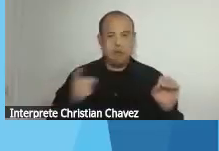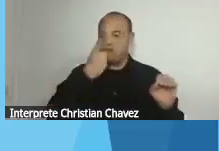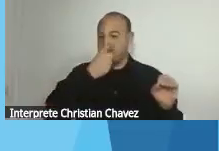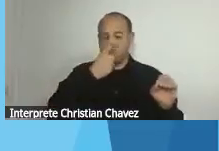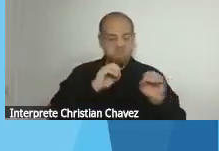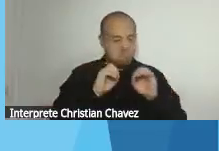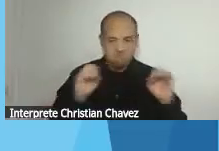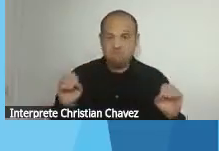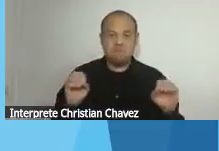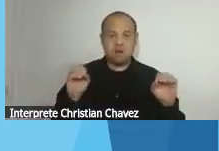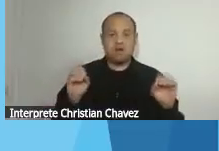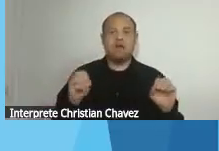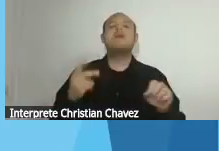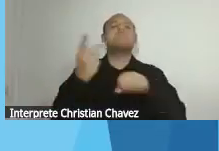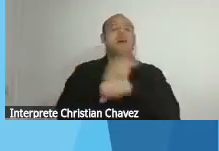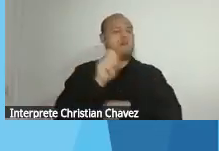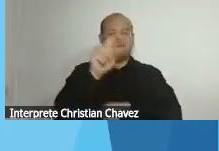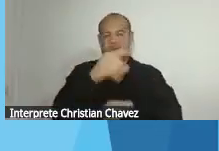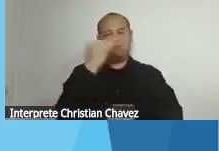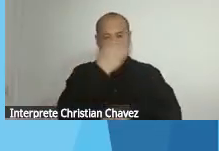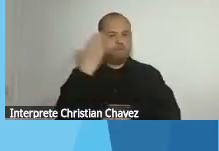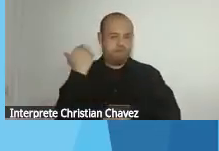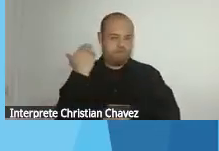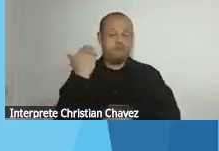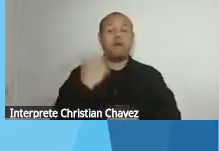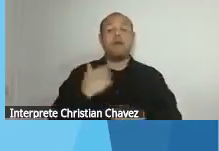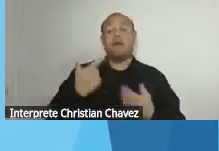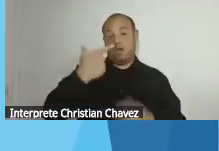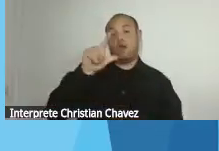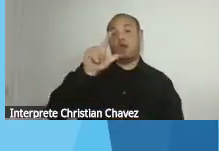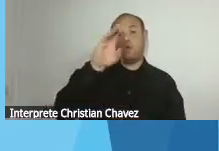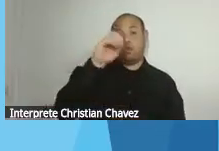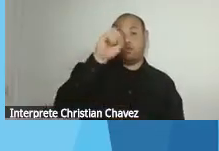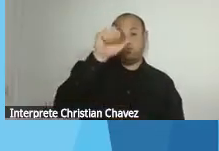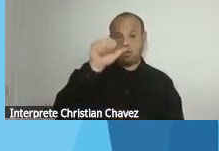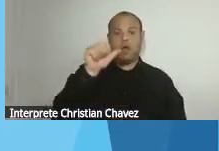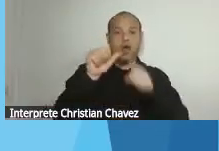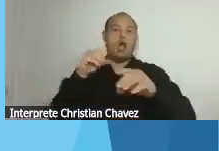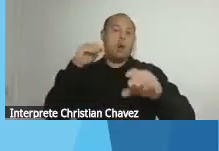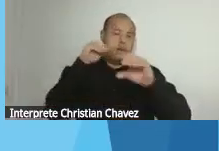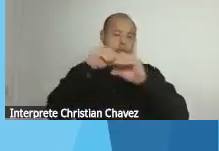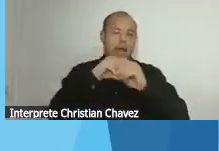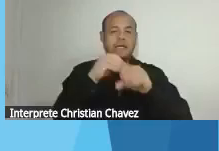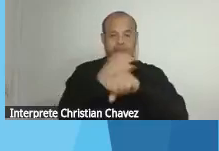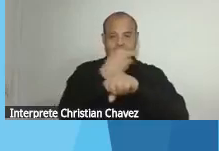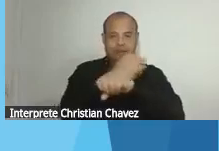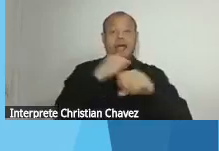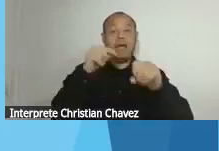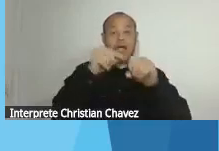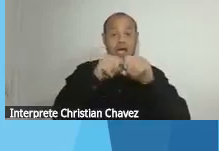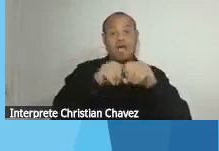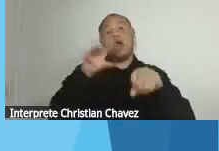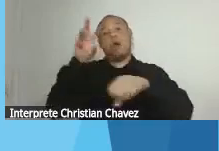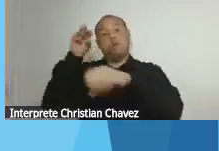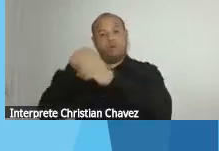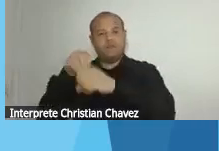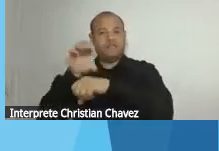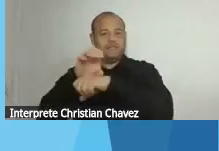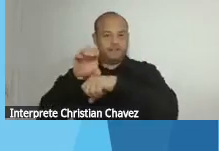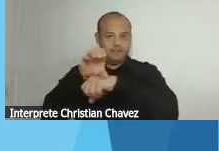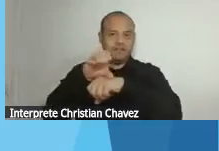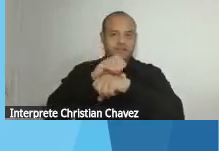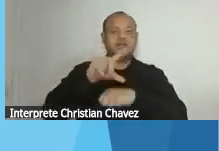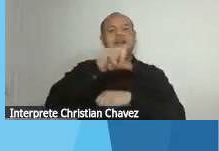Deja entrar la glucosa de la sangre hacia el interior de la célula, ¿sí? En la segunda imagen, ¿sí? En la imagen del